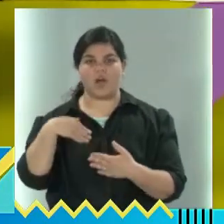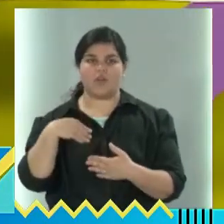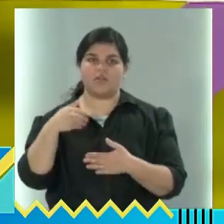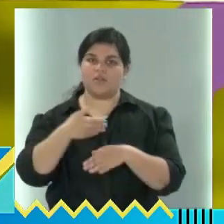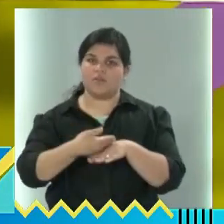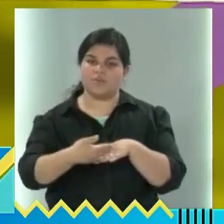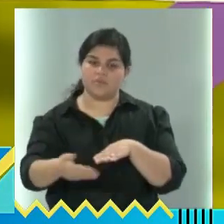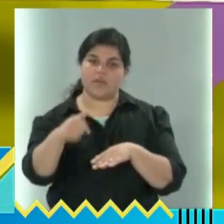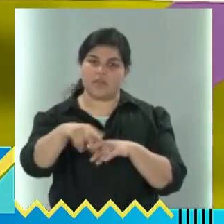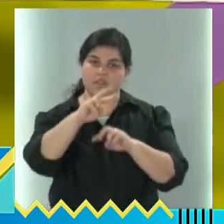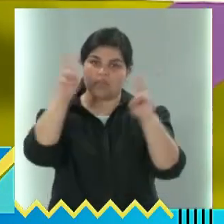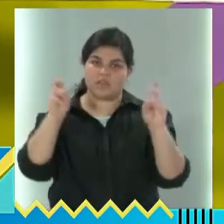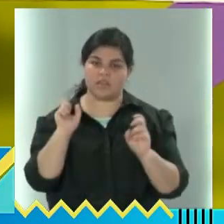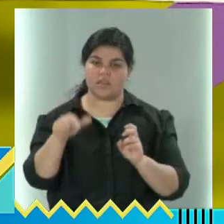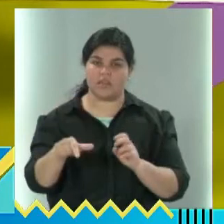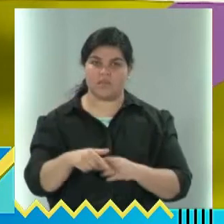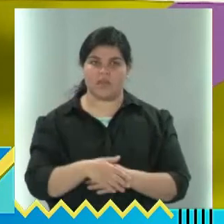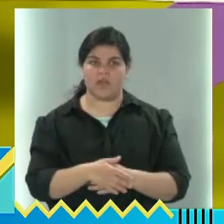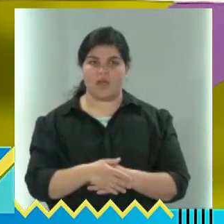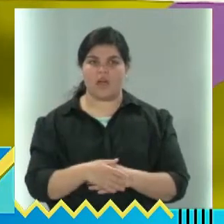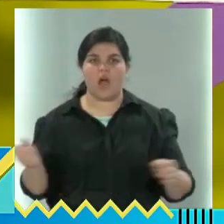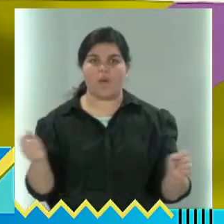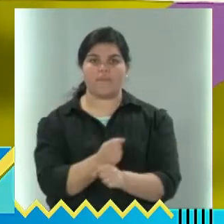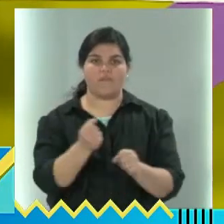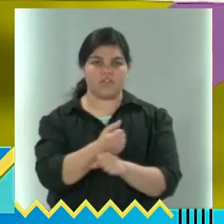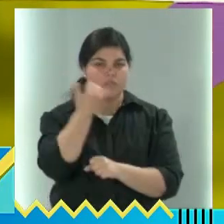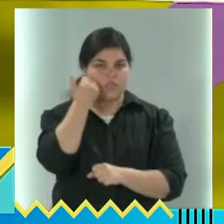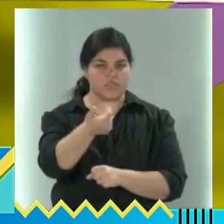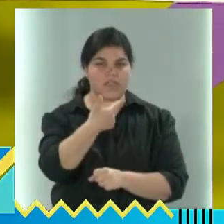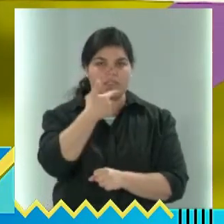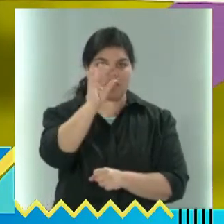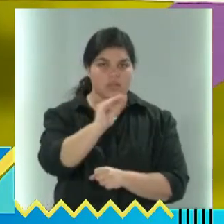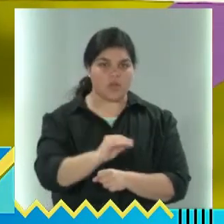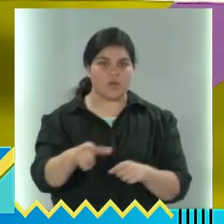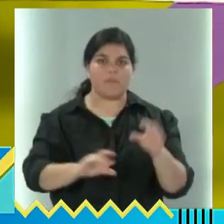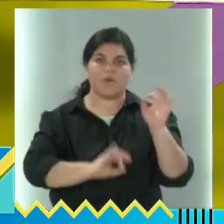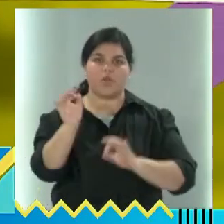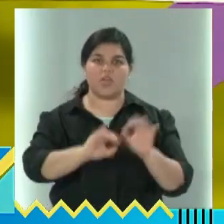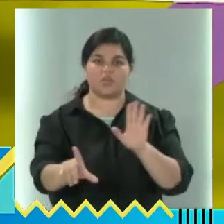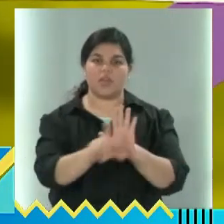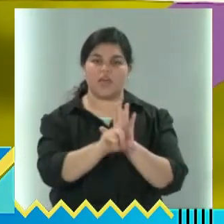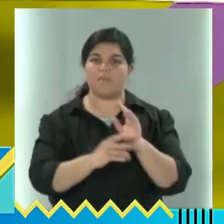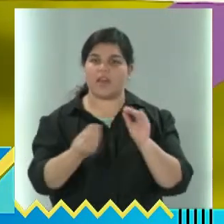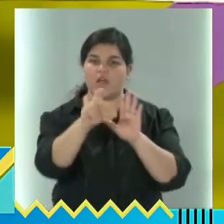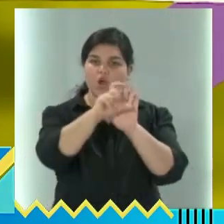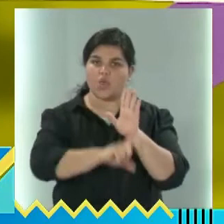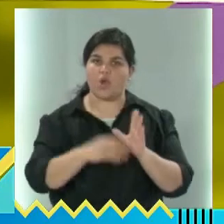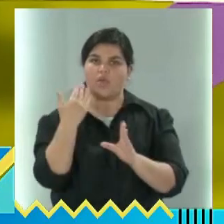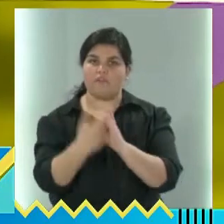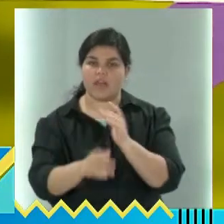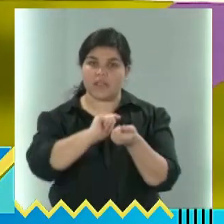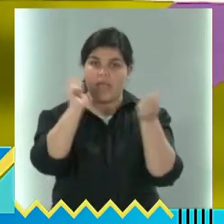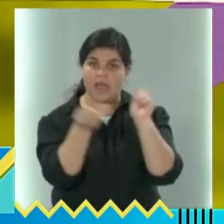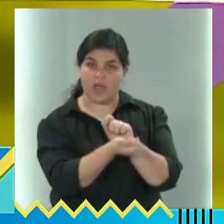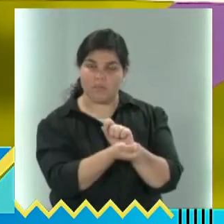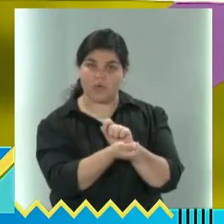hablando acerca de esta sanción inicial que ya obtuvo este proyecto de ley de modificación del Código de Faltas de la